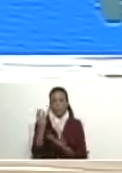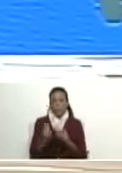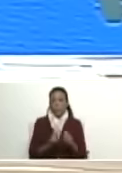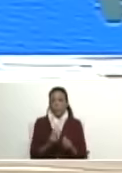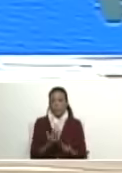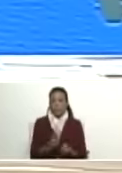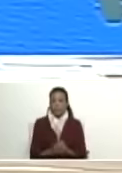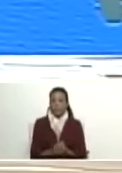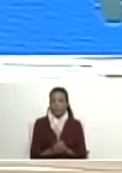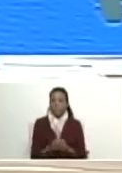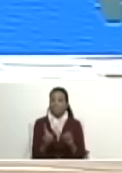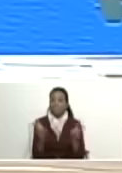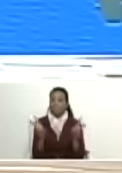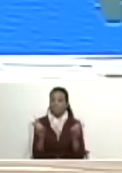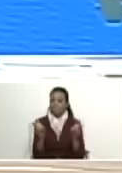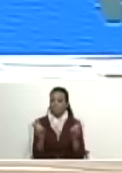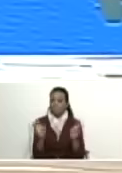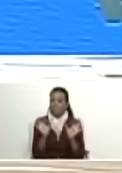Un tema